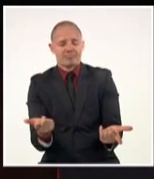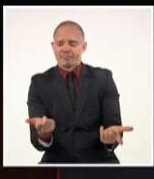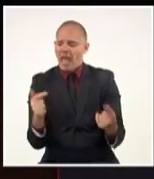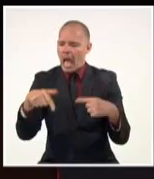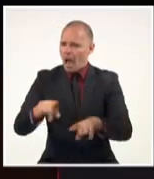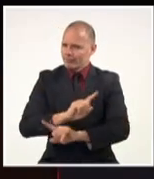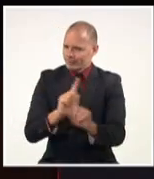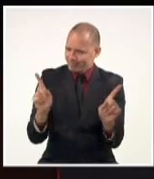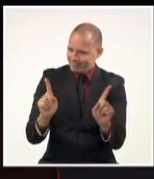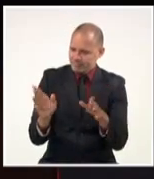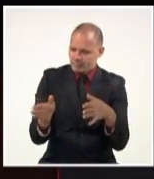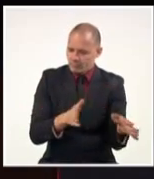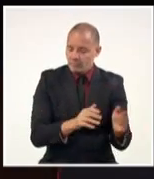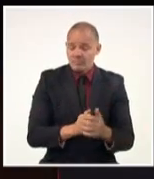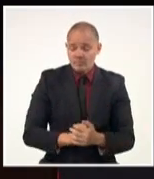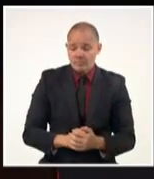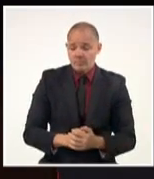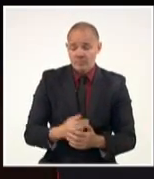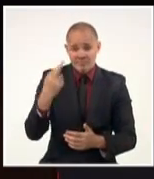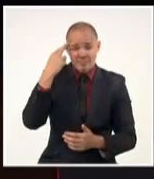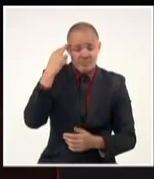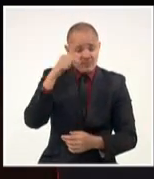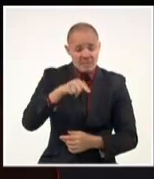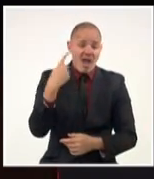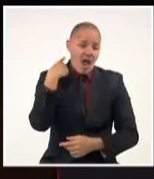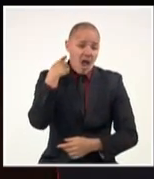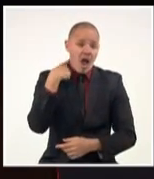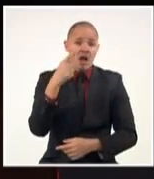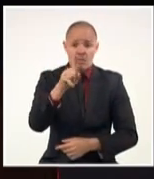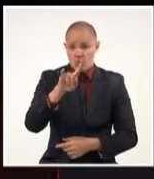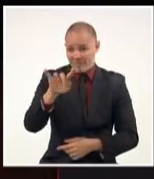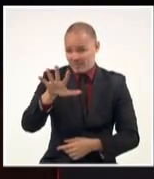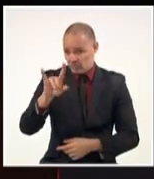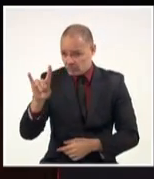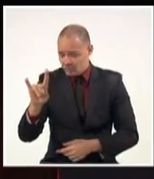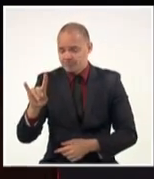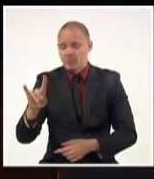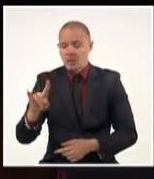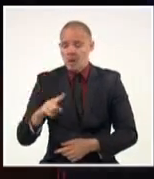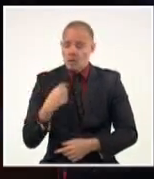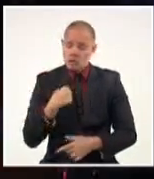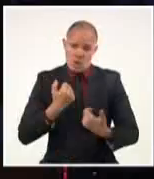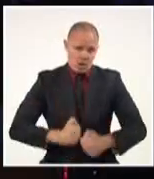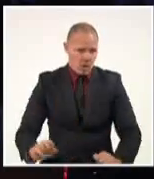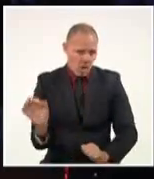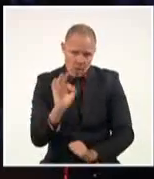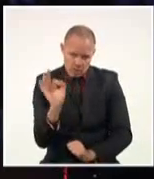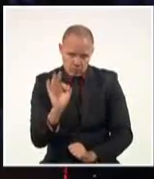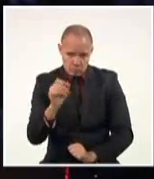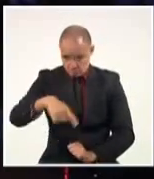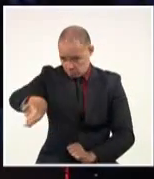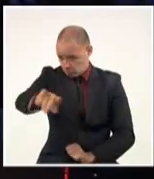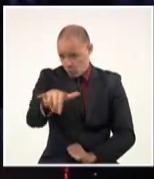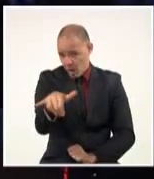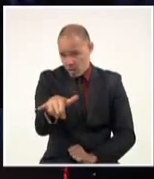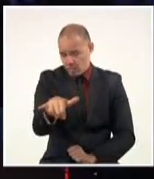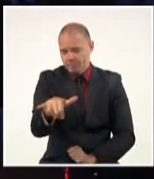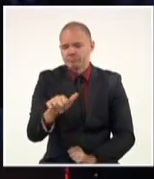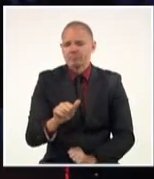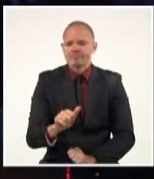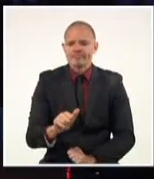de la trascendencia de aquella noche por los libros, algunos años después, significa mucho estar en el